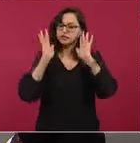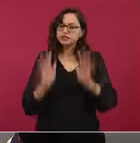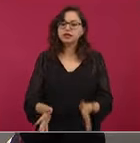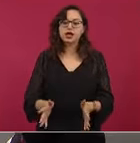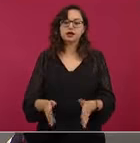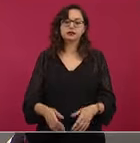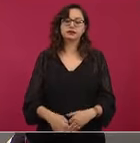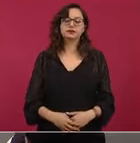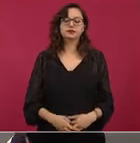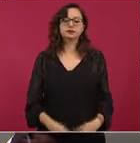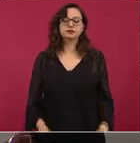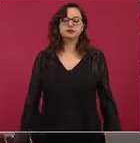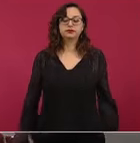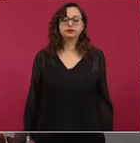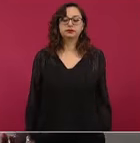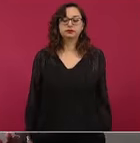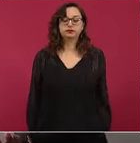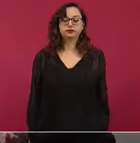gracias.